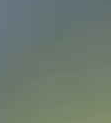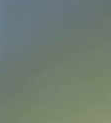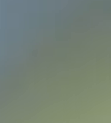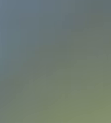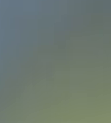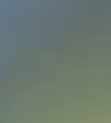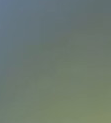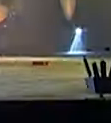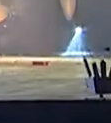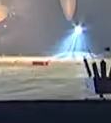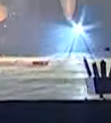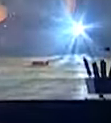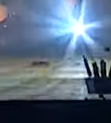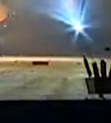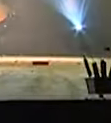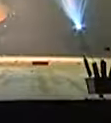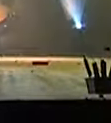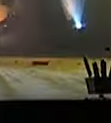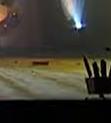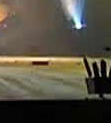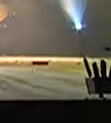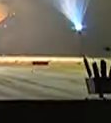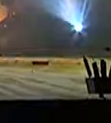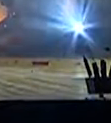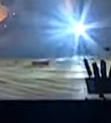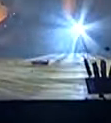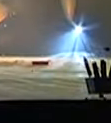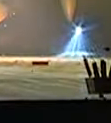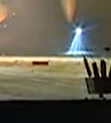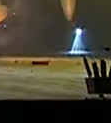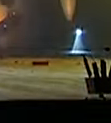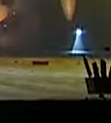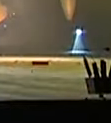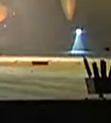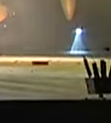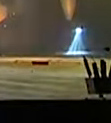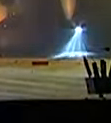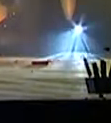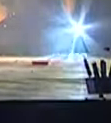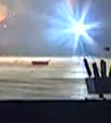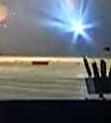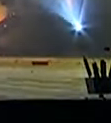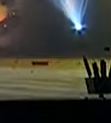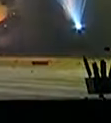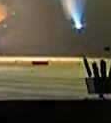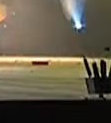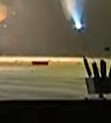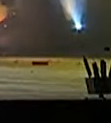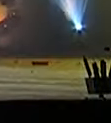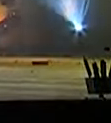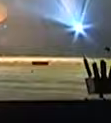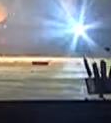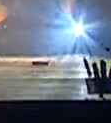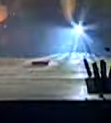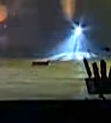Ahora mismo sobre el escenario contamos con la actuación de La Prohibida. Seguimos disfrutándola. Y yo te